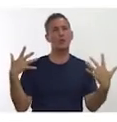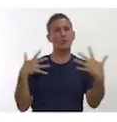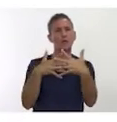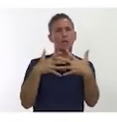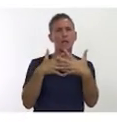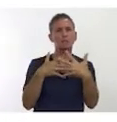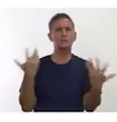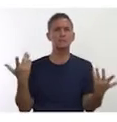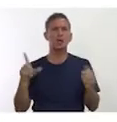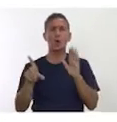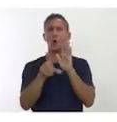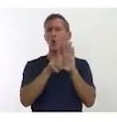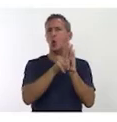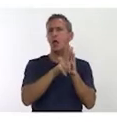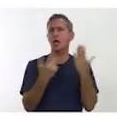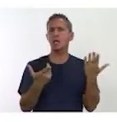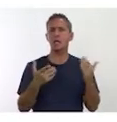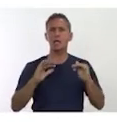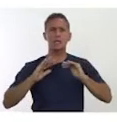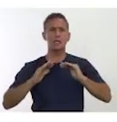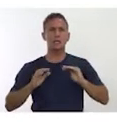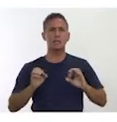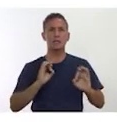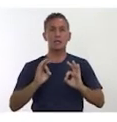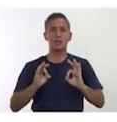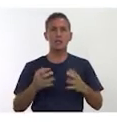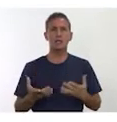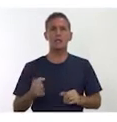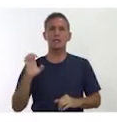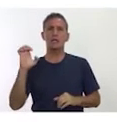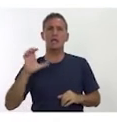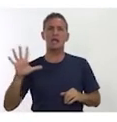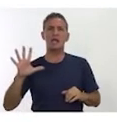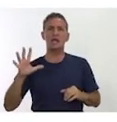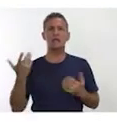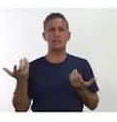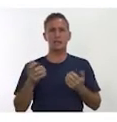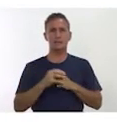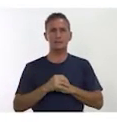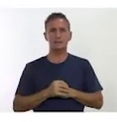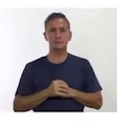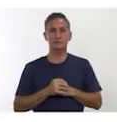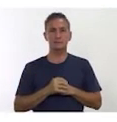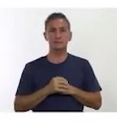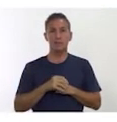relacionados con la ley de conservación de la energía.